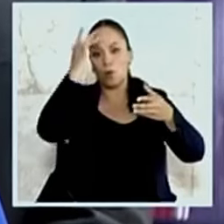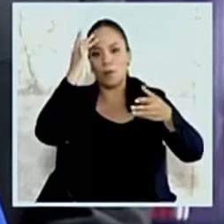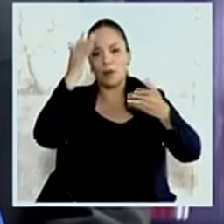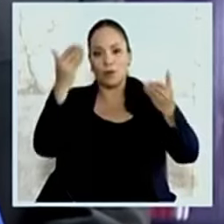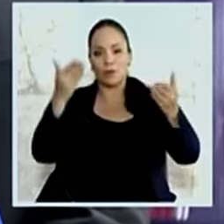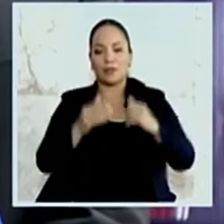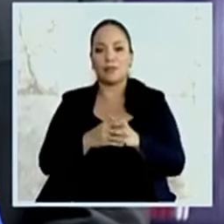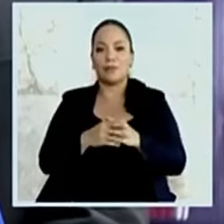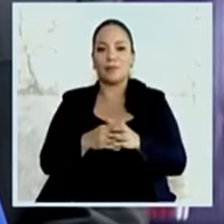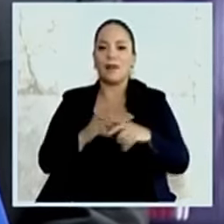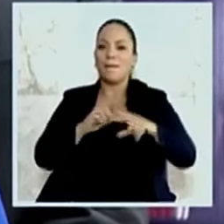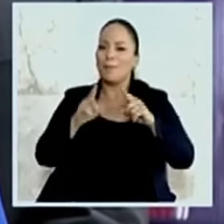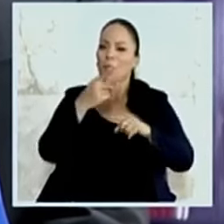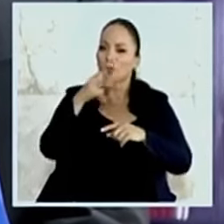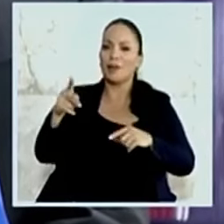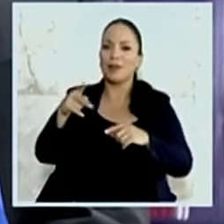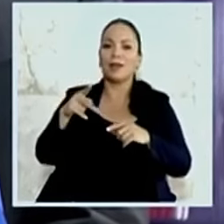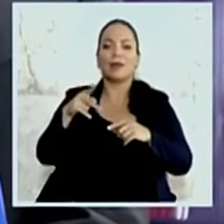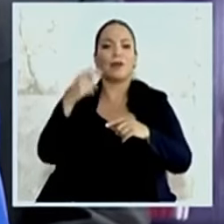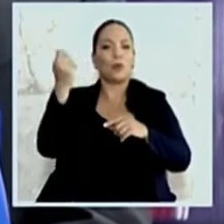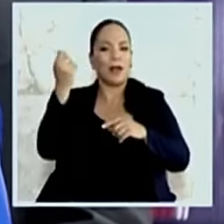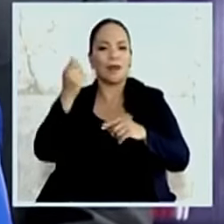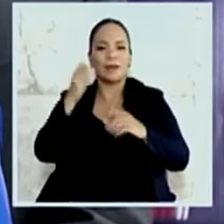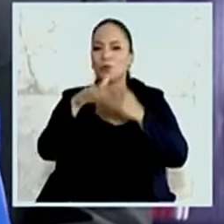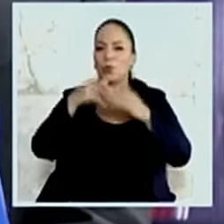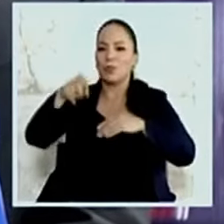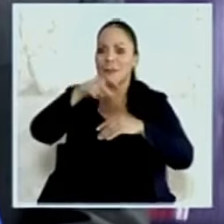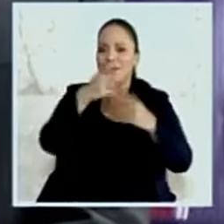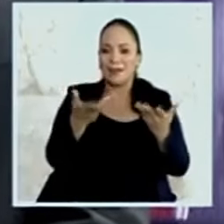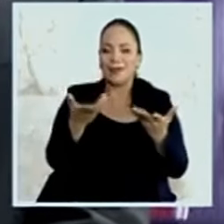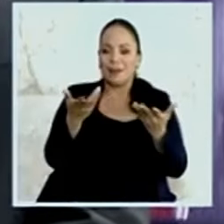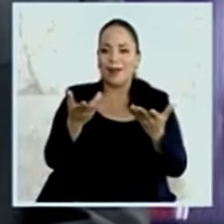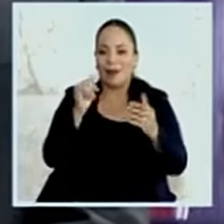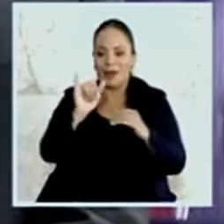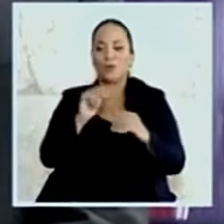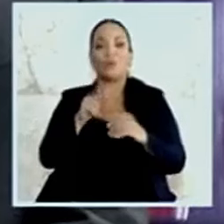Y estando en el poder, muchos se olvidan de las promesas que hacen en campaña,